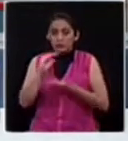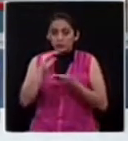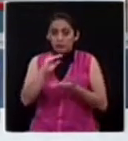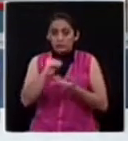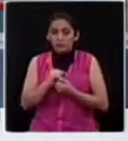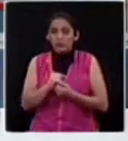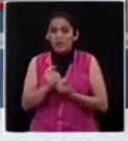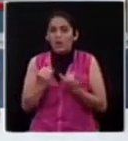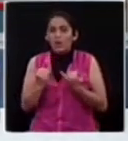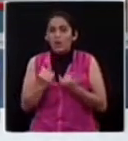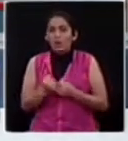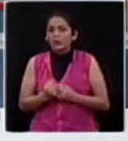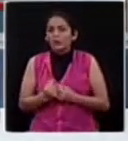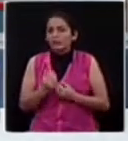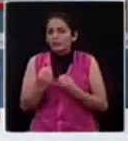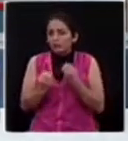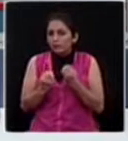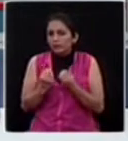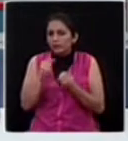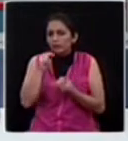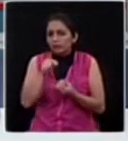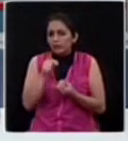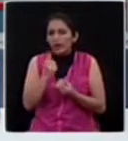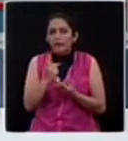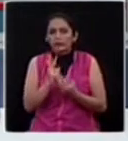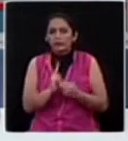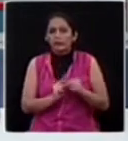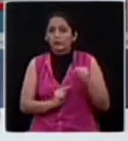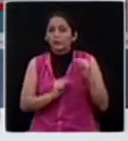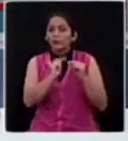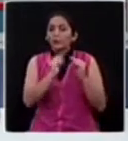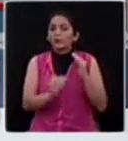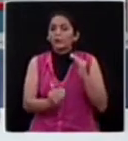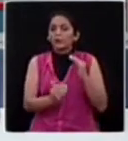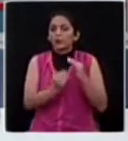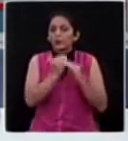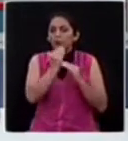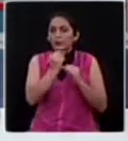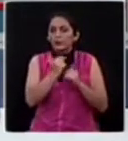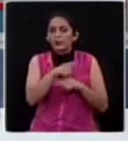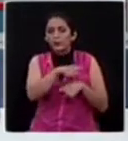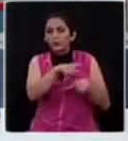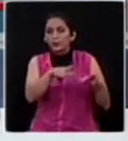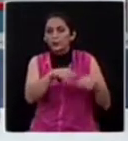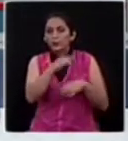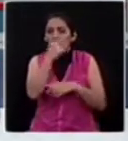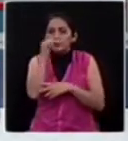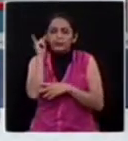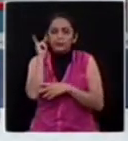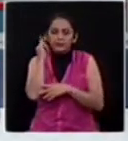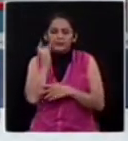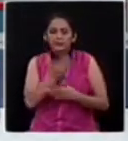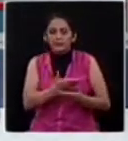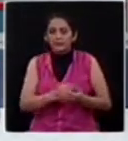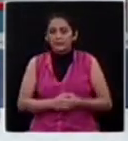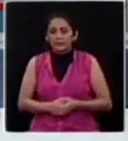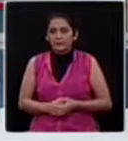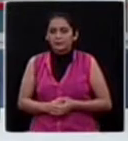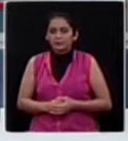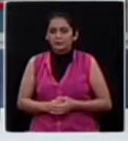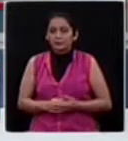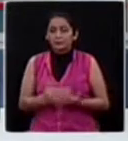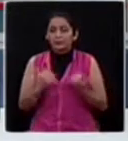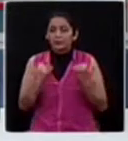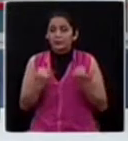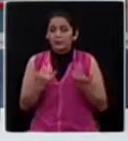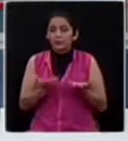ciudadanía el nuevo centro materno infantil ubicado al noreste de Cuenca. Por otro lado, el funcionario explicó que el sistema de citas de la